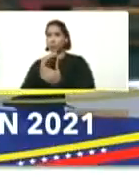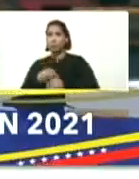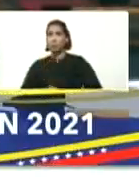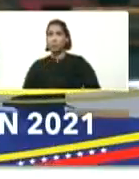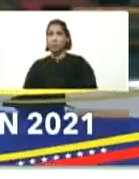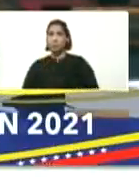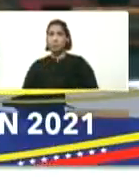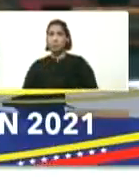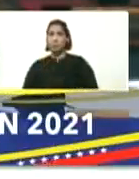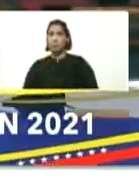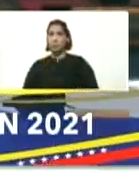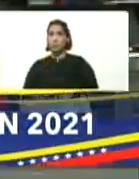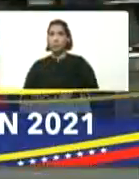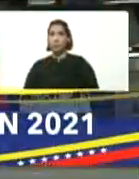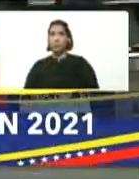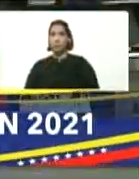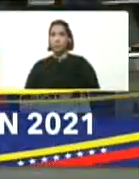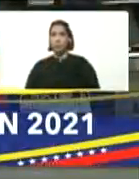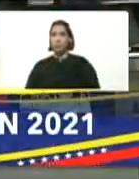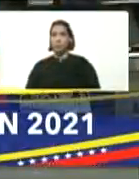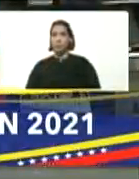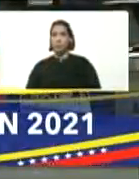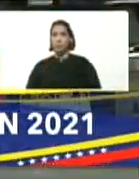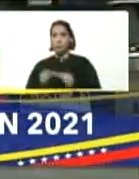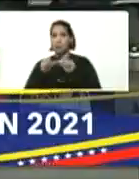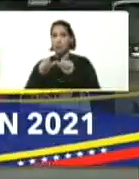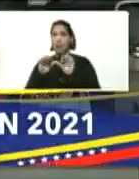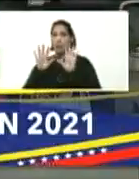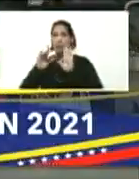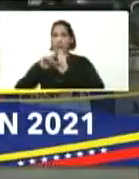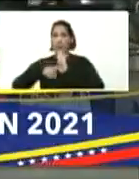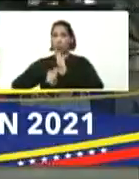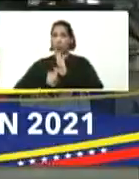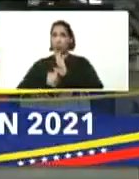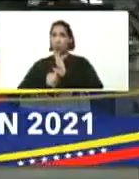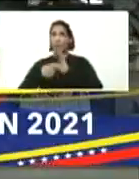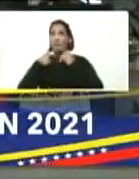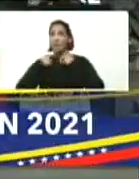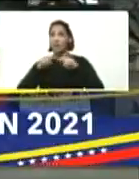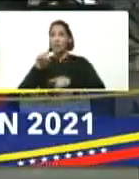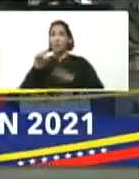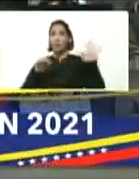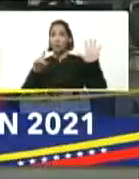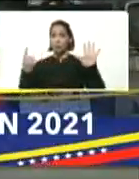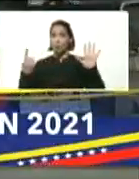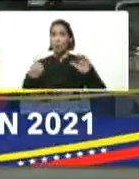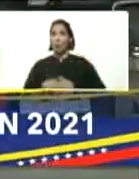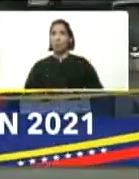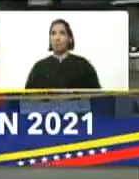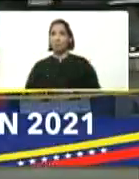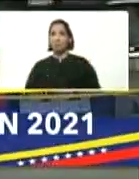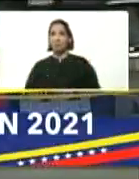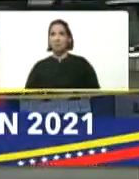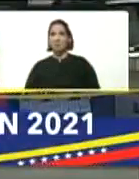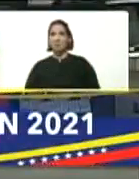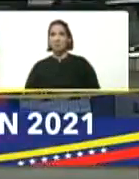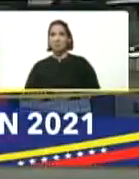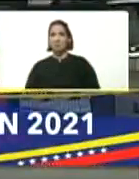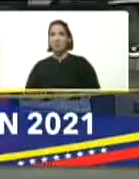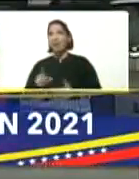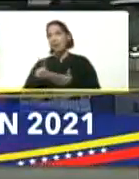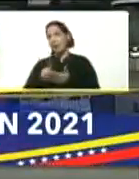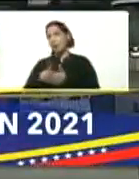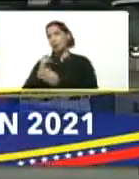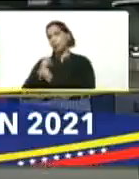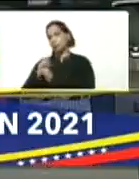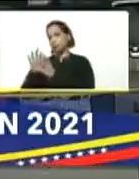no hay dogmas en este sentido. Yo no tengo ningún dogma. Te quedan 10 segundos. No tengo dogmas con... Estás perdiendo 5-1. Por lo tanto, el libro digital